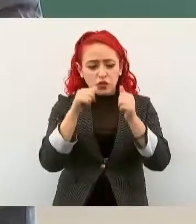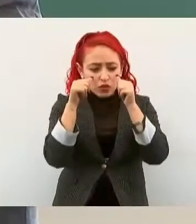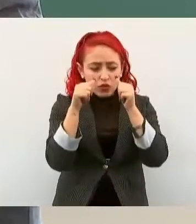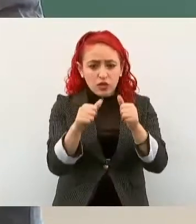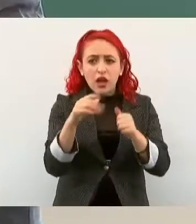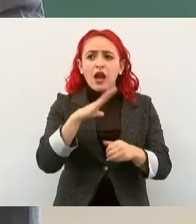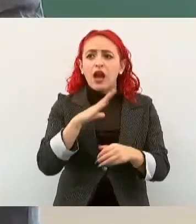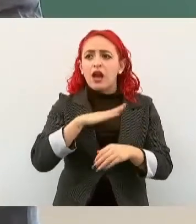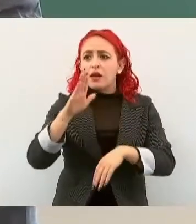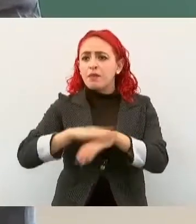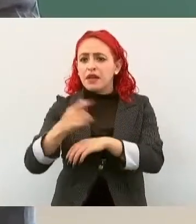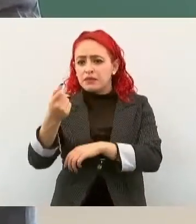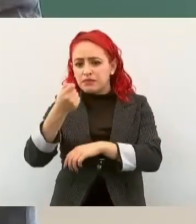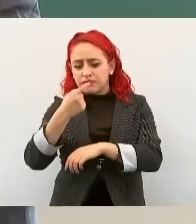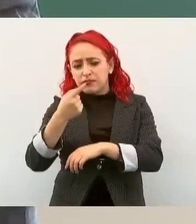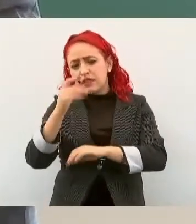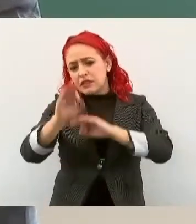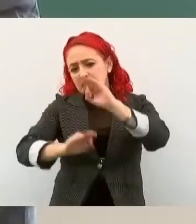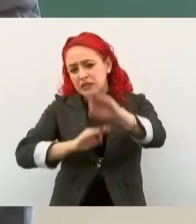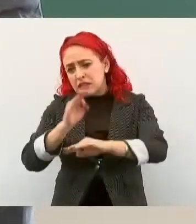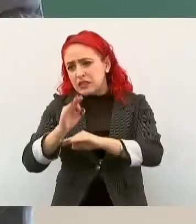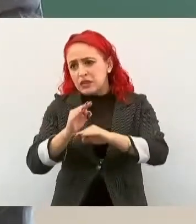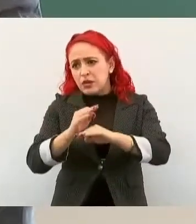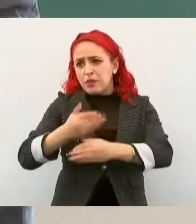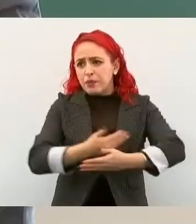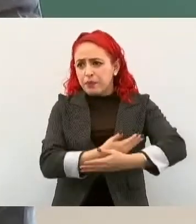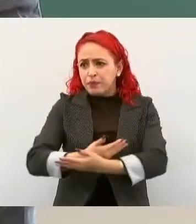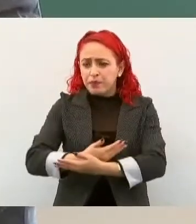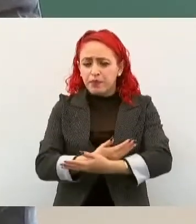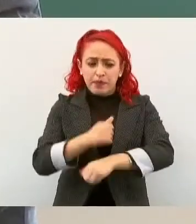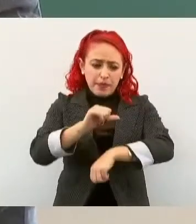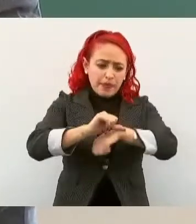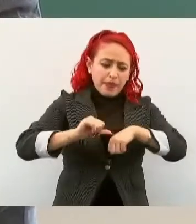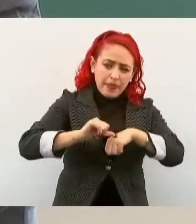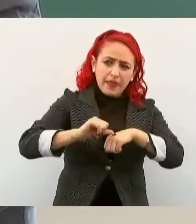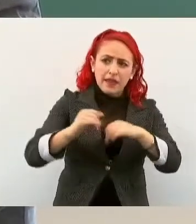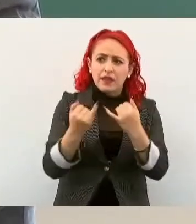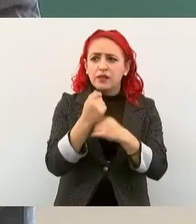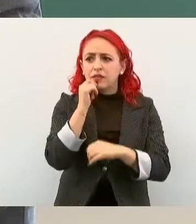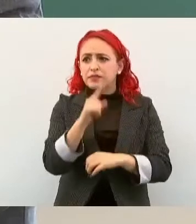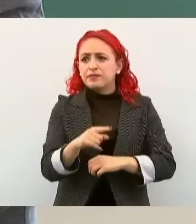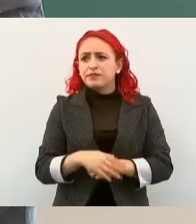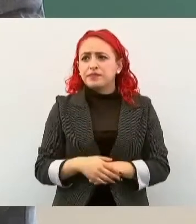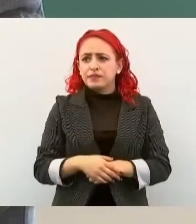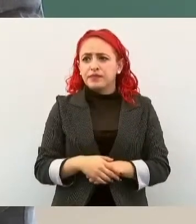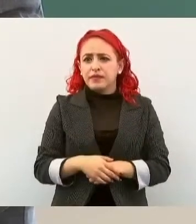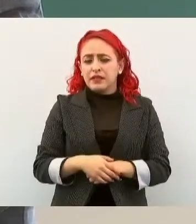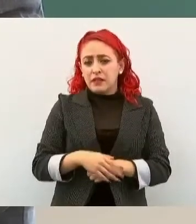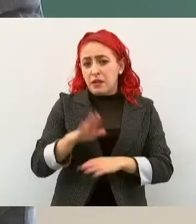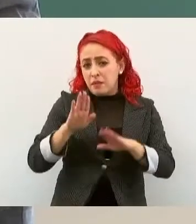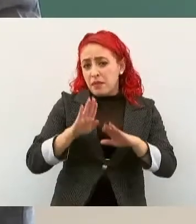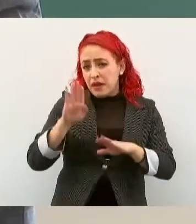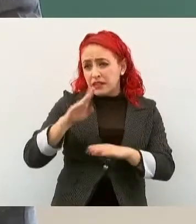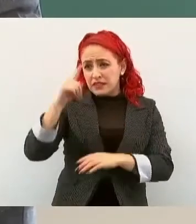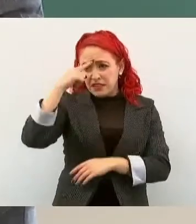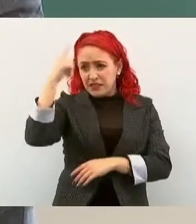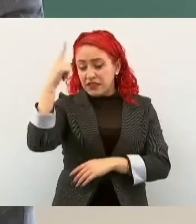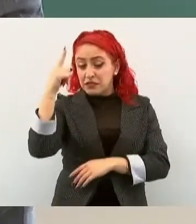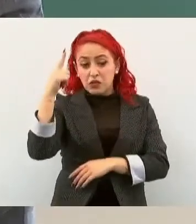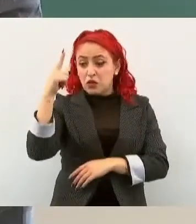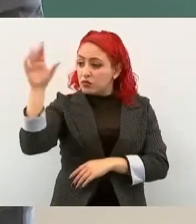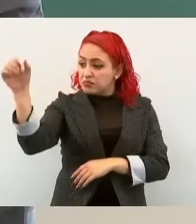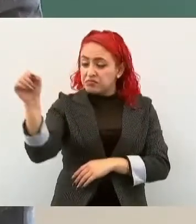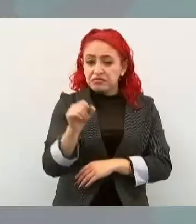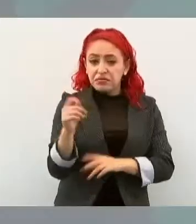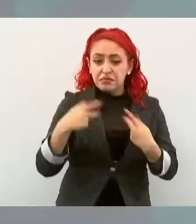hay más, medicina crítica, neonatología, la cirugía que ya menciono, que se dice fácil, tener estos